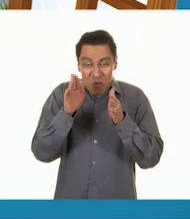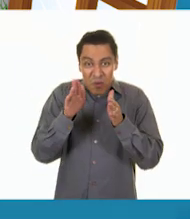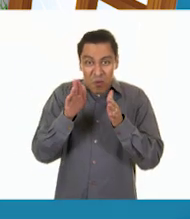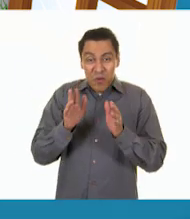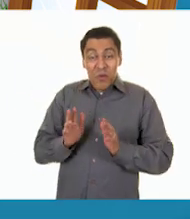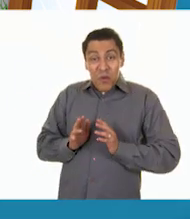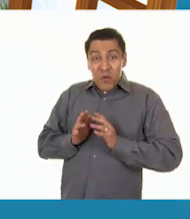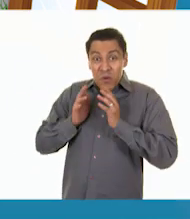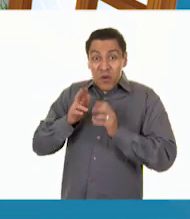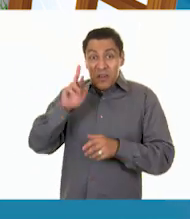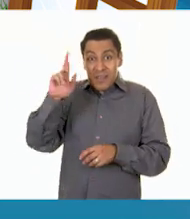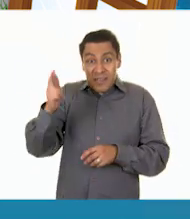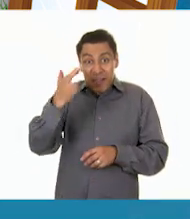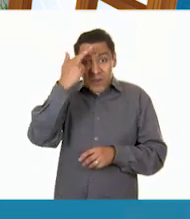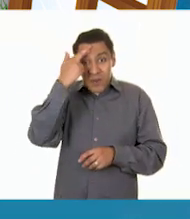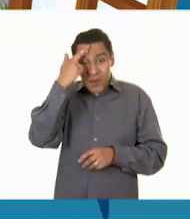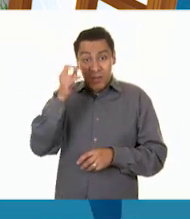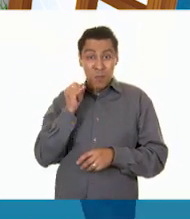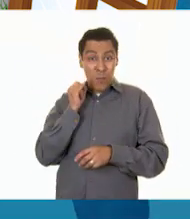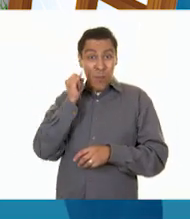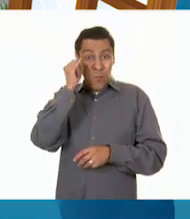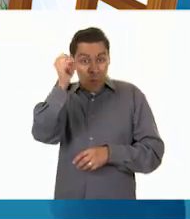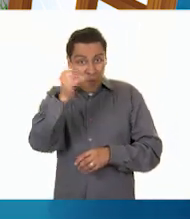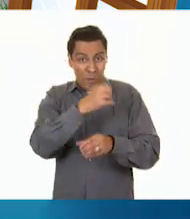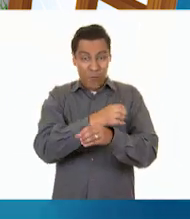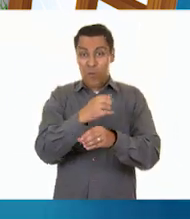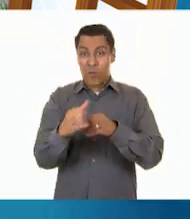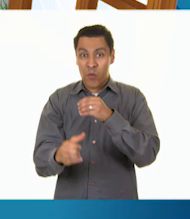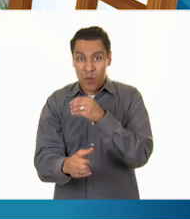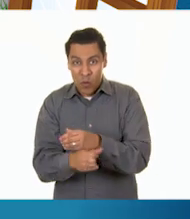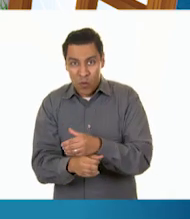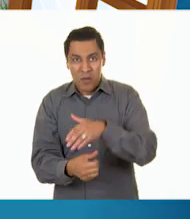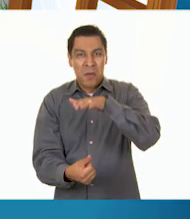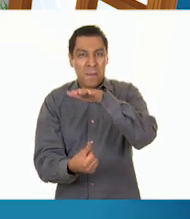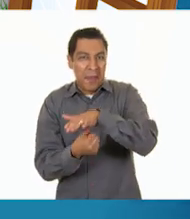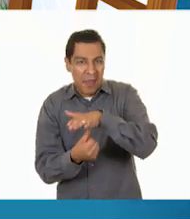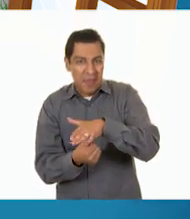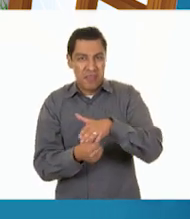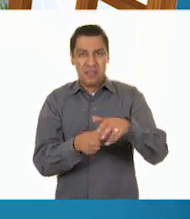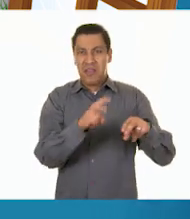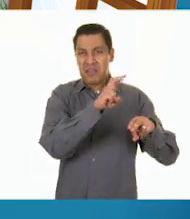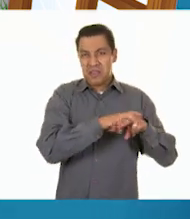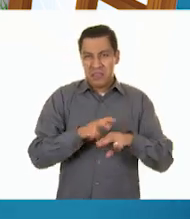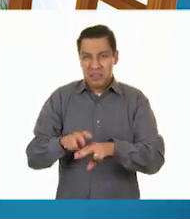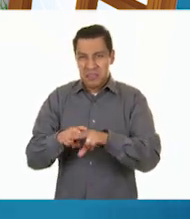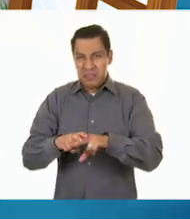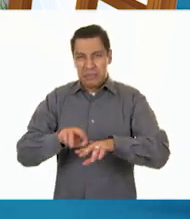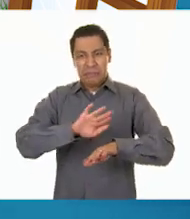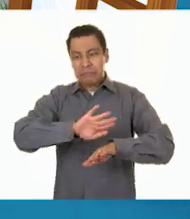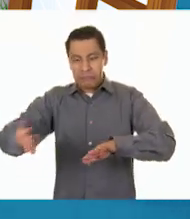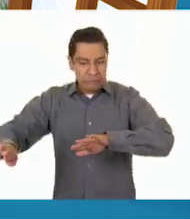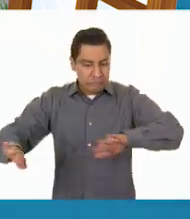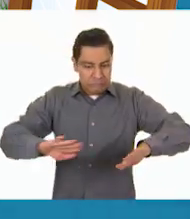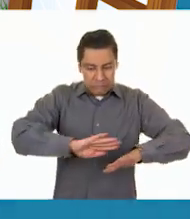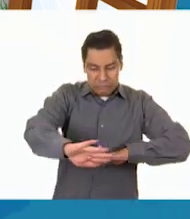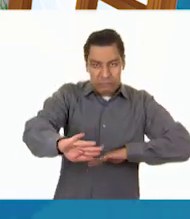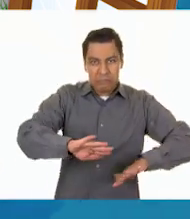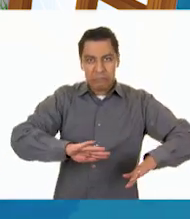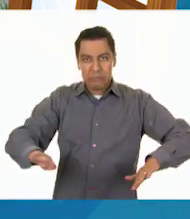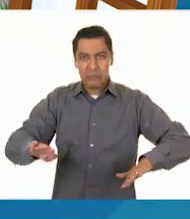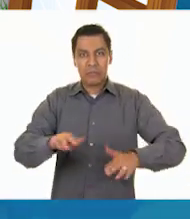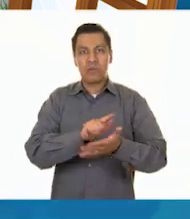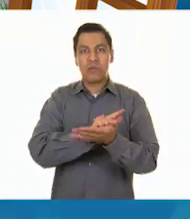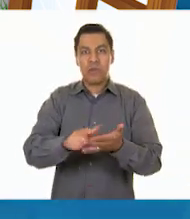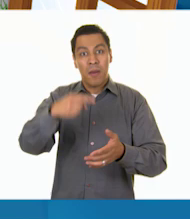recuerden que están lejos de objetos y de muebles para poder jugar libremente y todo muy simple